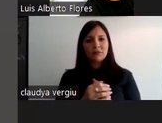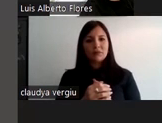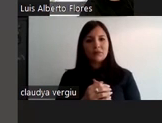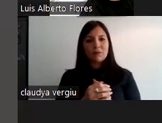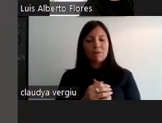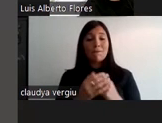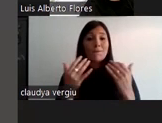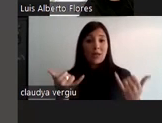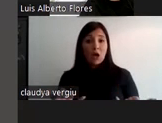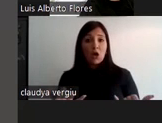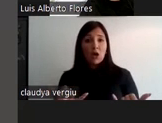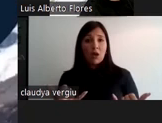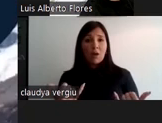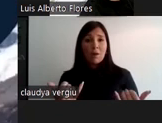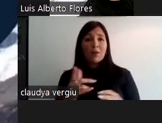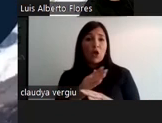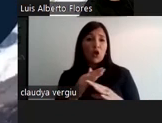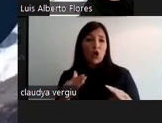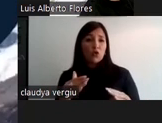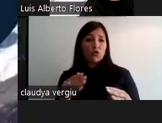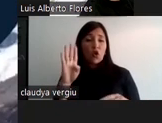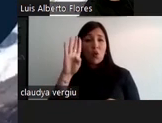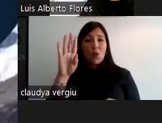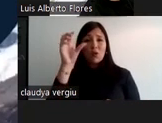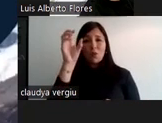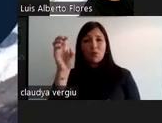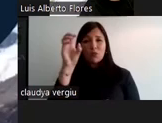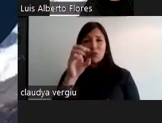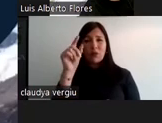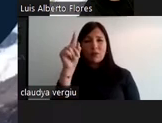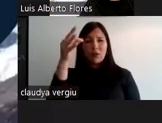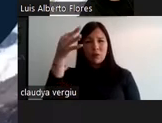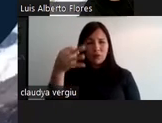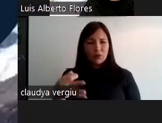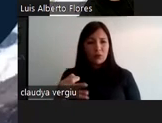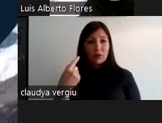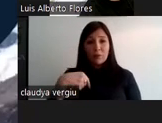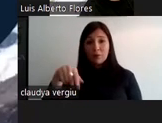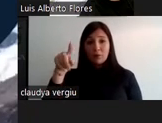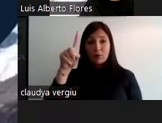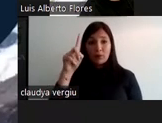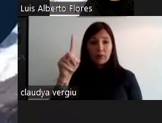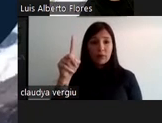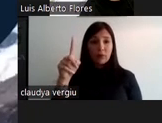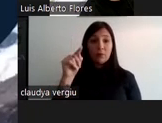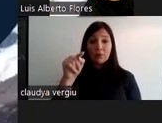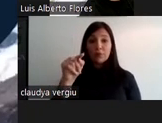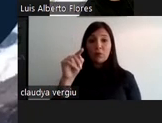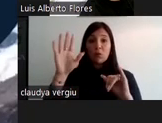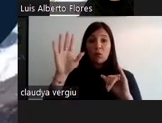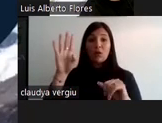personas ahora como conclusiones cuatro puntos importantes el primero es que el 46%